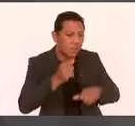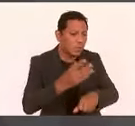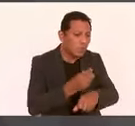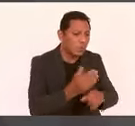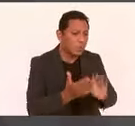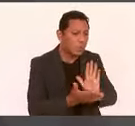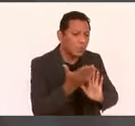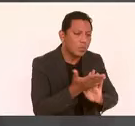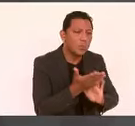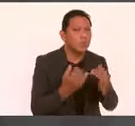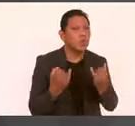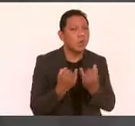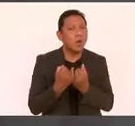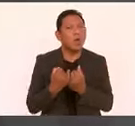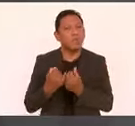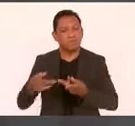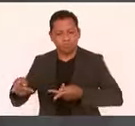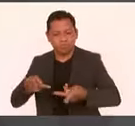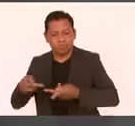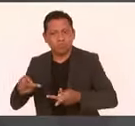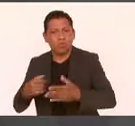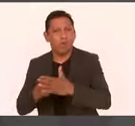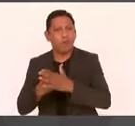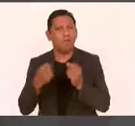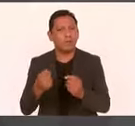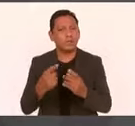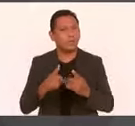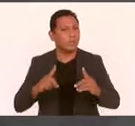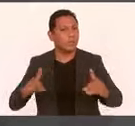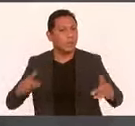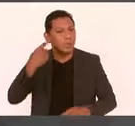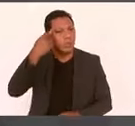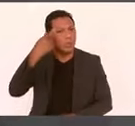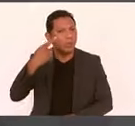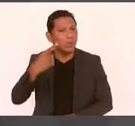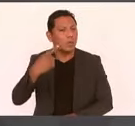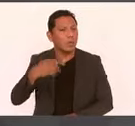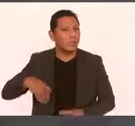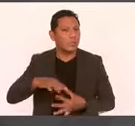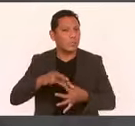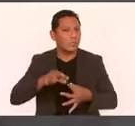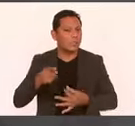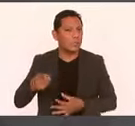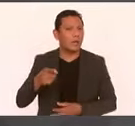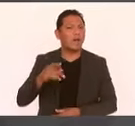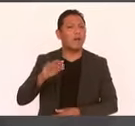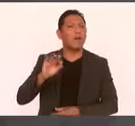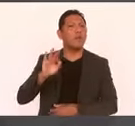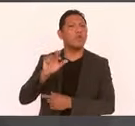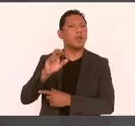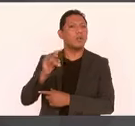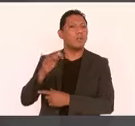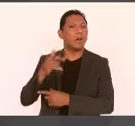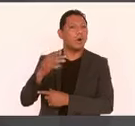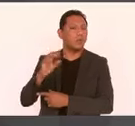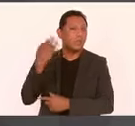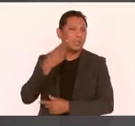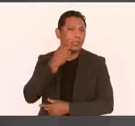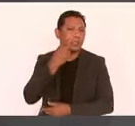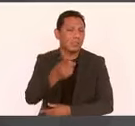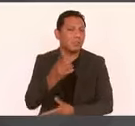también se genera una plataforma de desarrollo, para que, como decía Ricardo Flores Magón, ya no sea esta